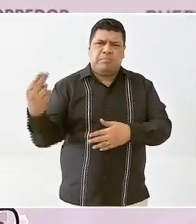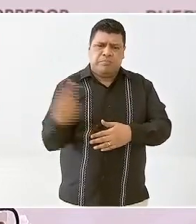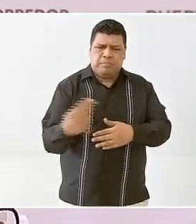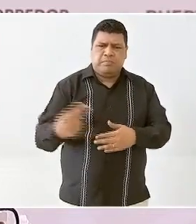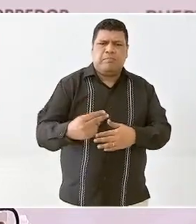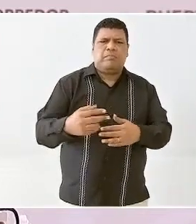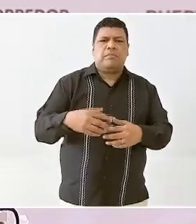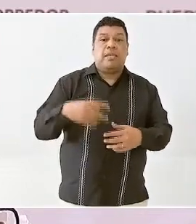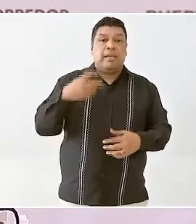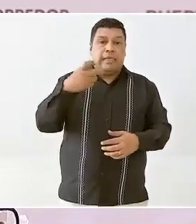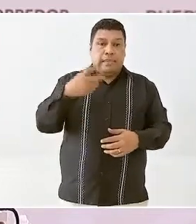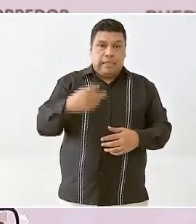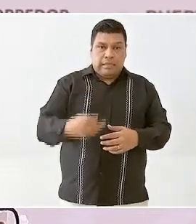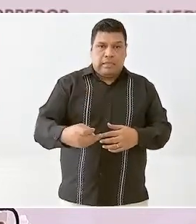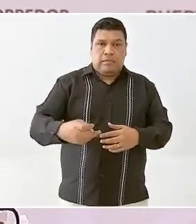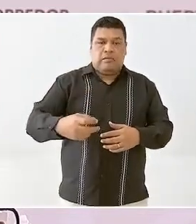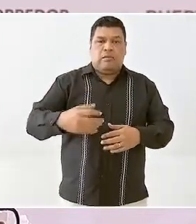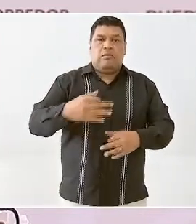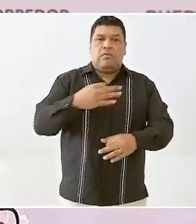se